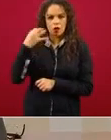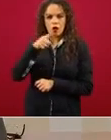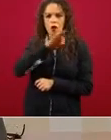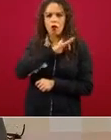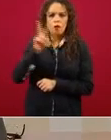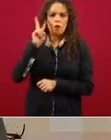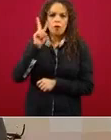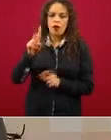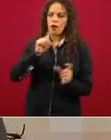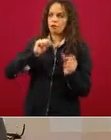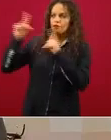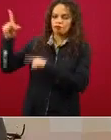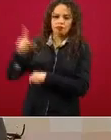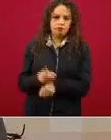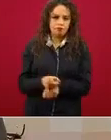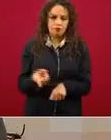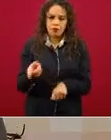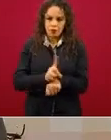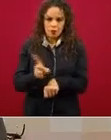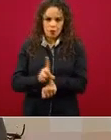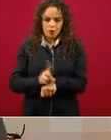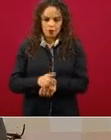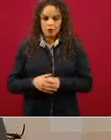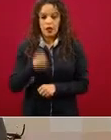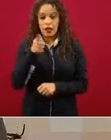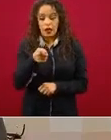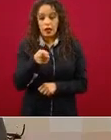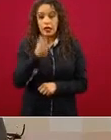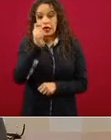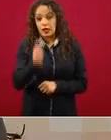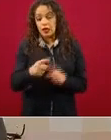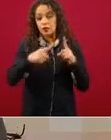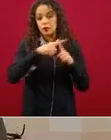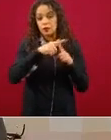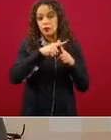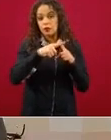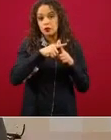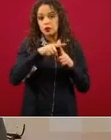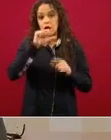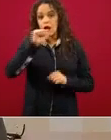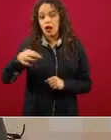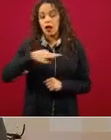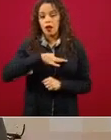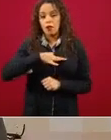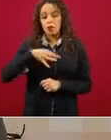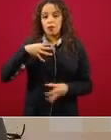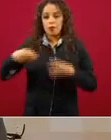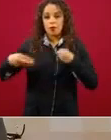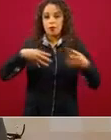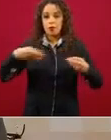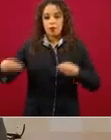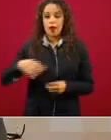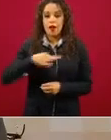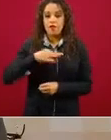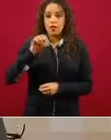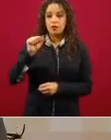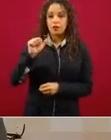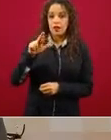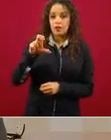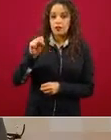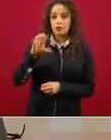positividad es una representación indirecta de la actividad epidémica del virus SARS-CoV-2. Empezarán a